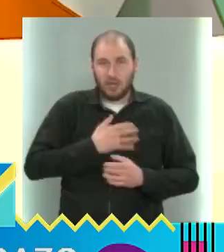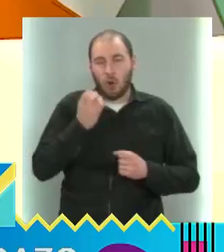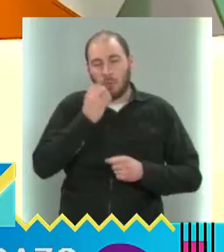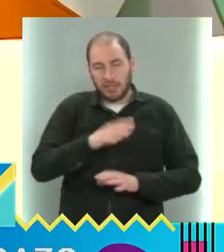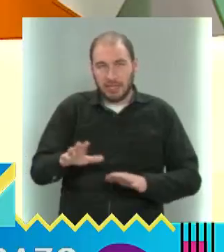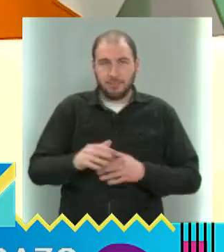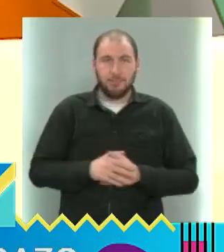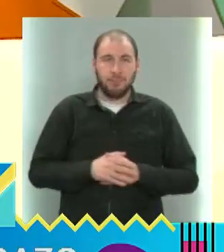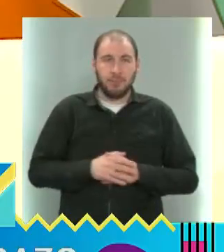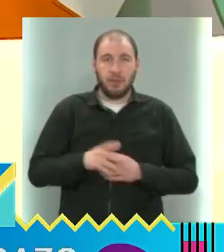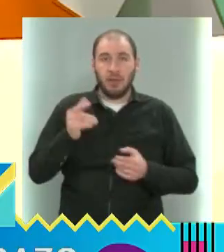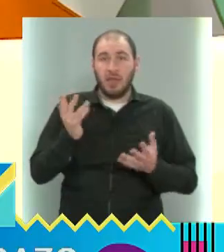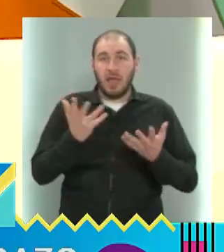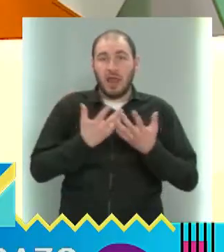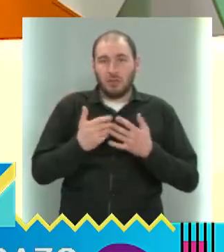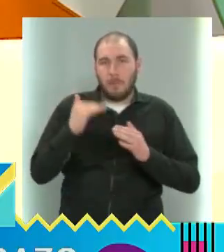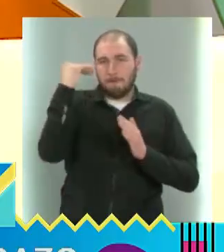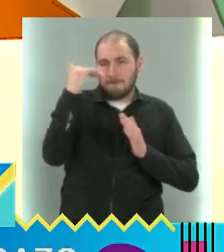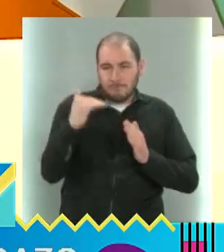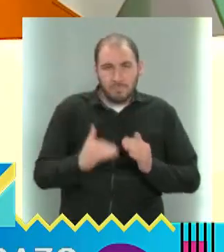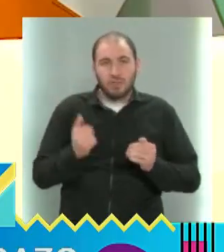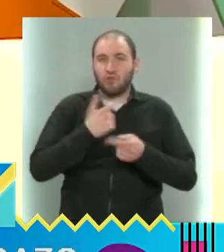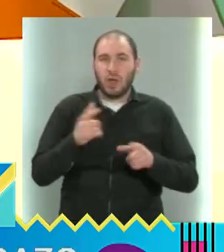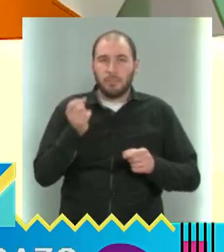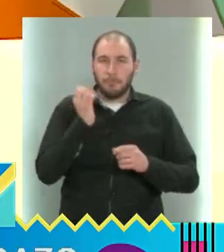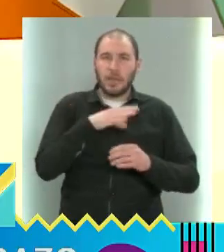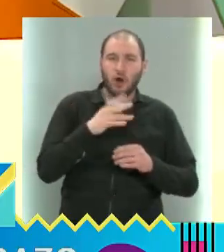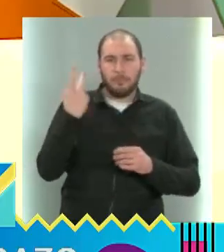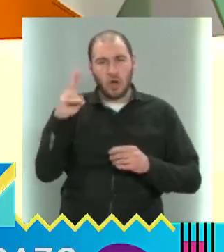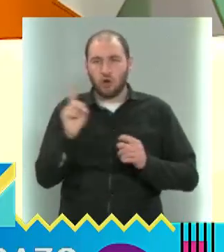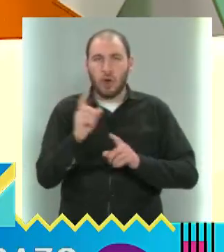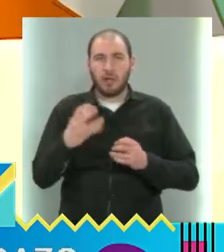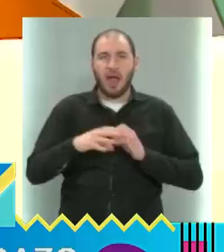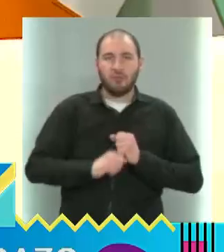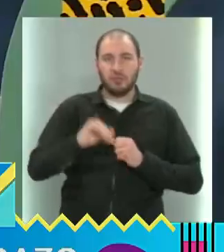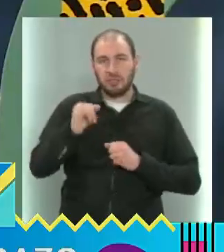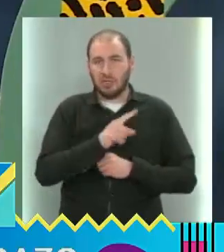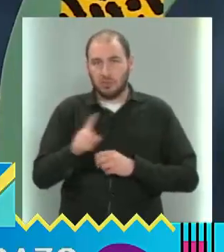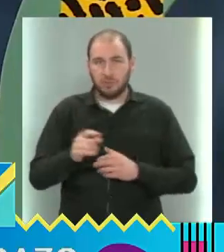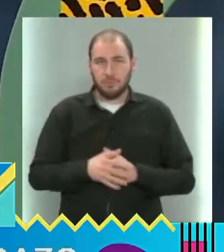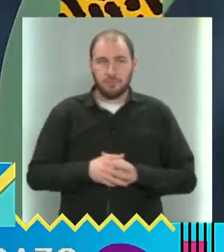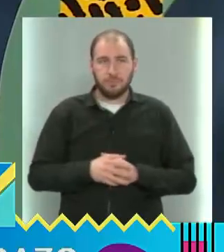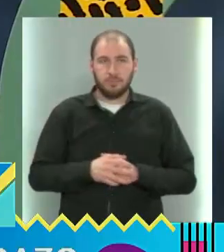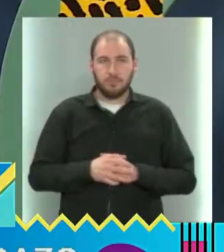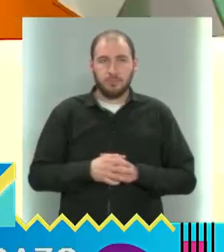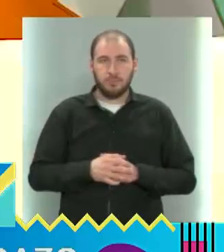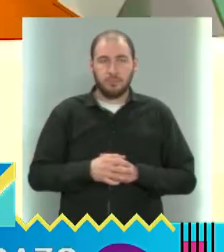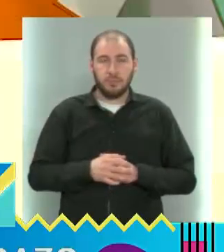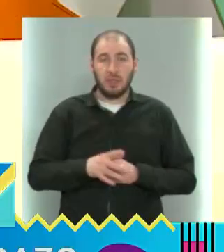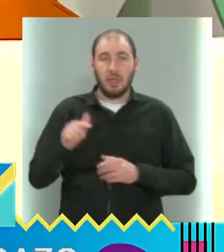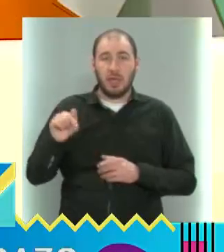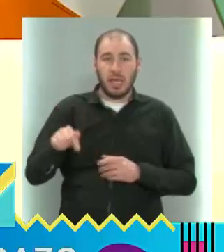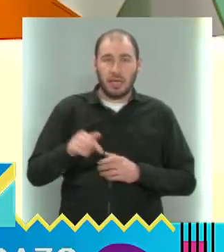quiera. No hay una relación jerárquica, no sos mejor ni peor por haber abortado o no, ¿sí? Entonces